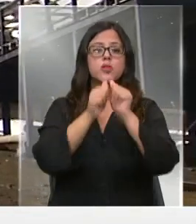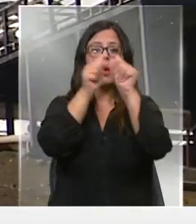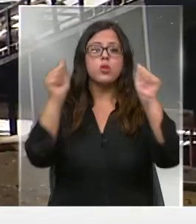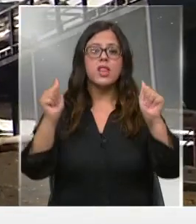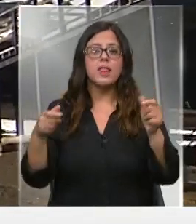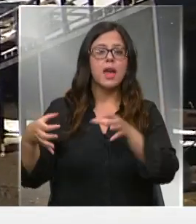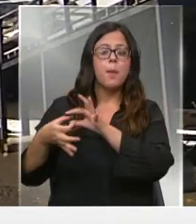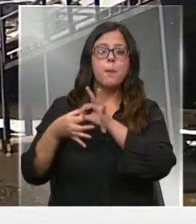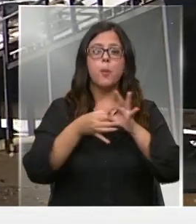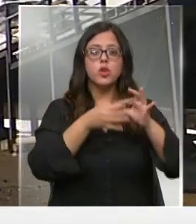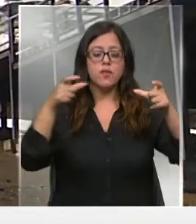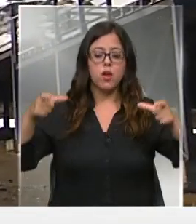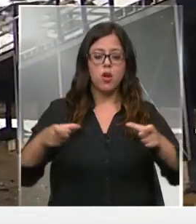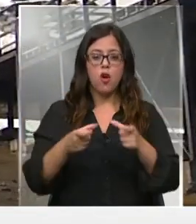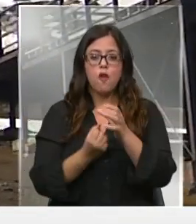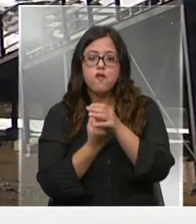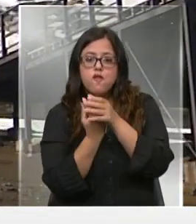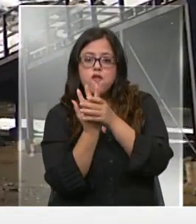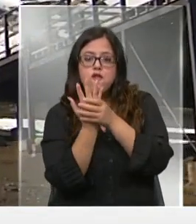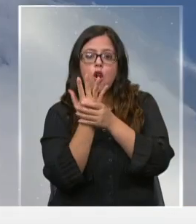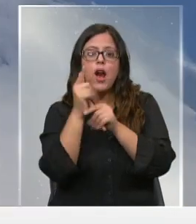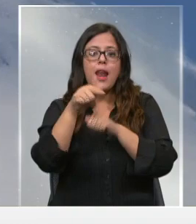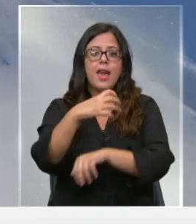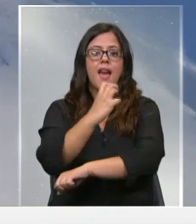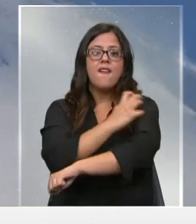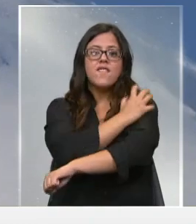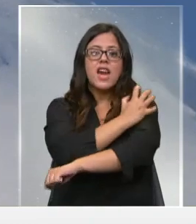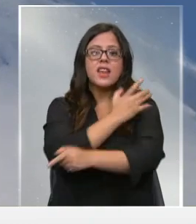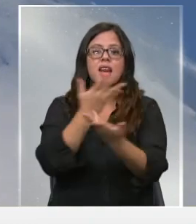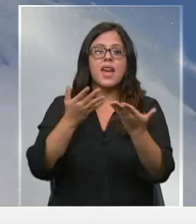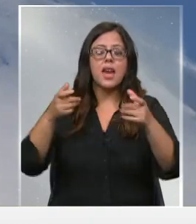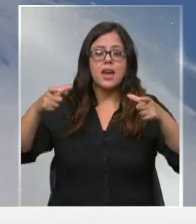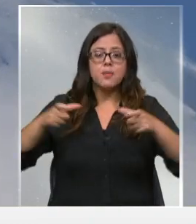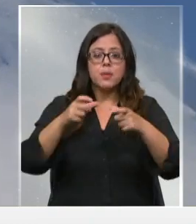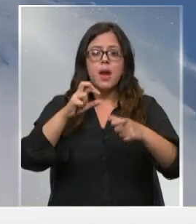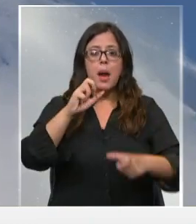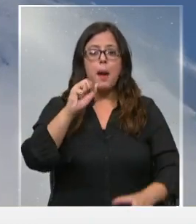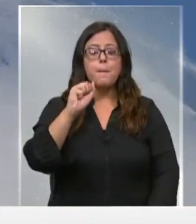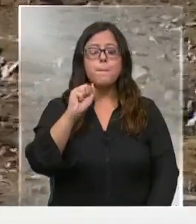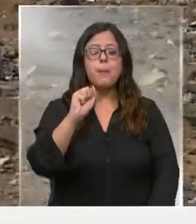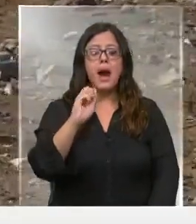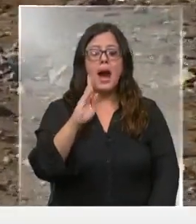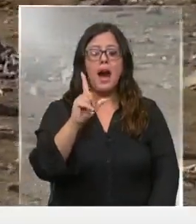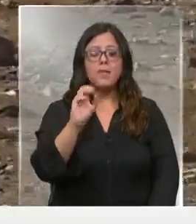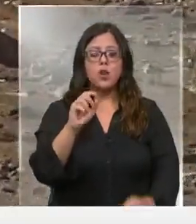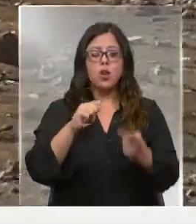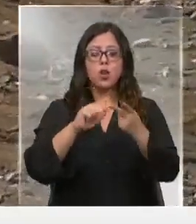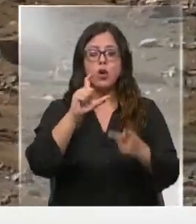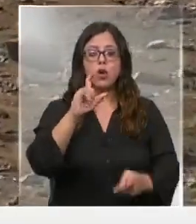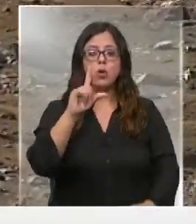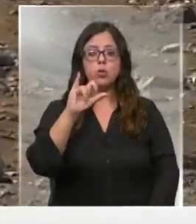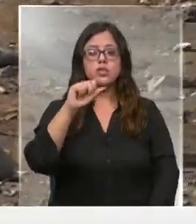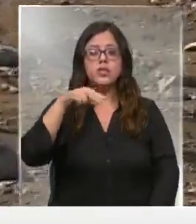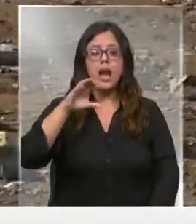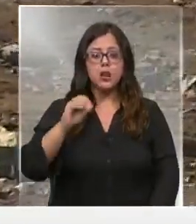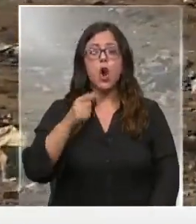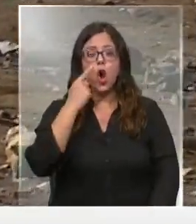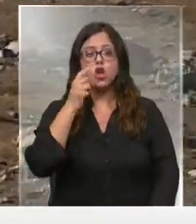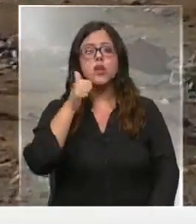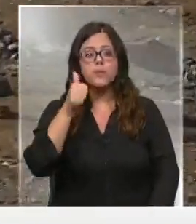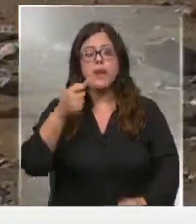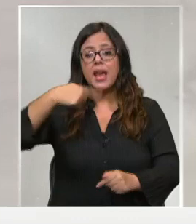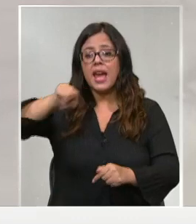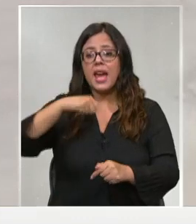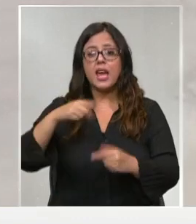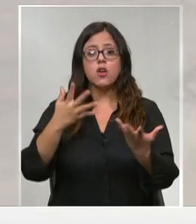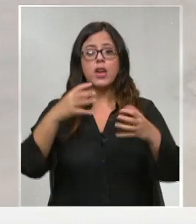el aumento de la actividad volcánica en el Villarrica, límites que Pablo y Luciano conocen muy bien al ser montañistas